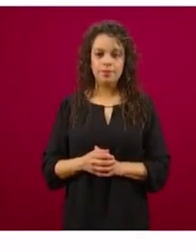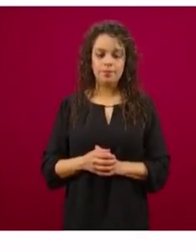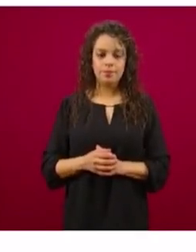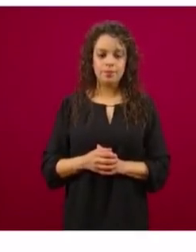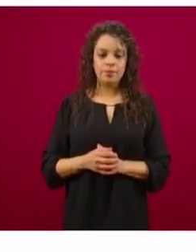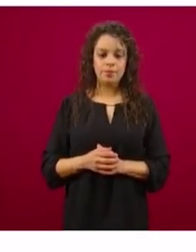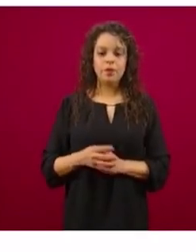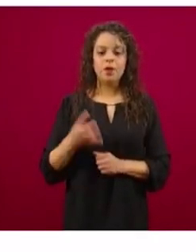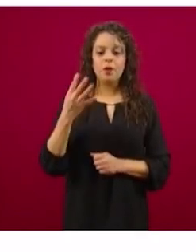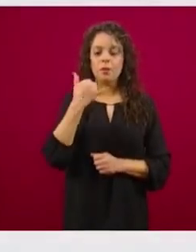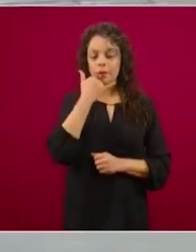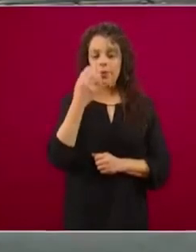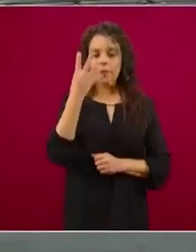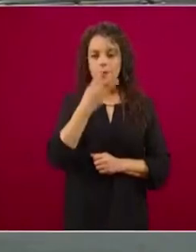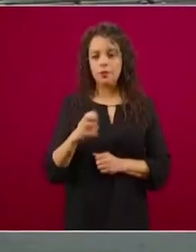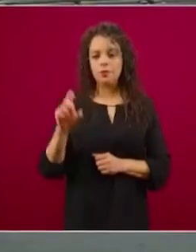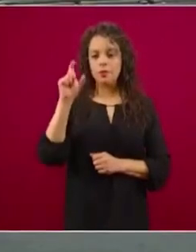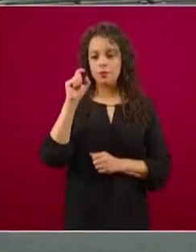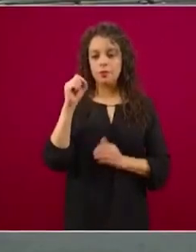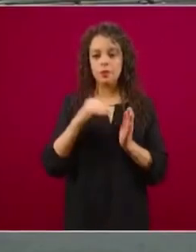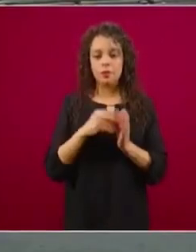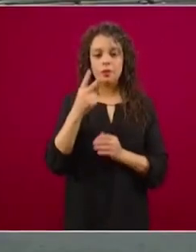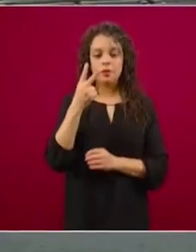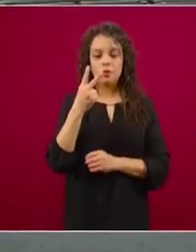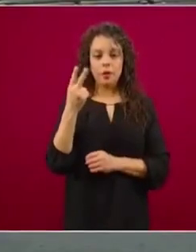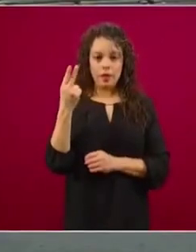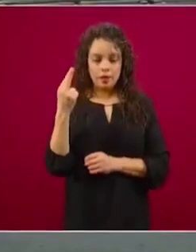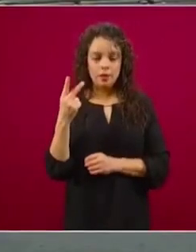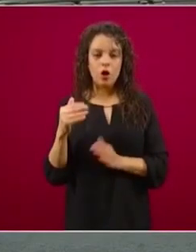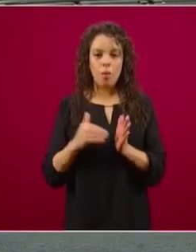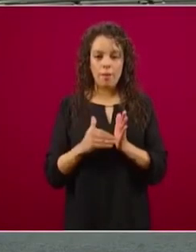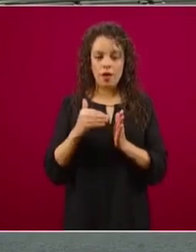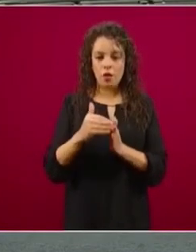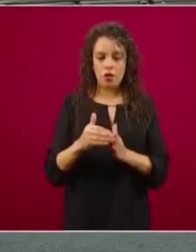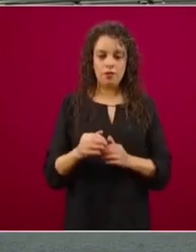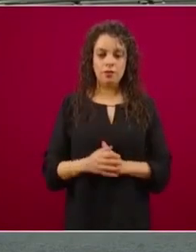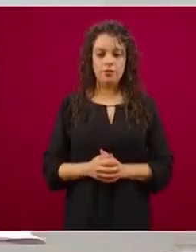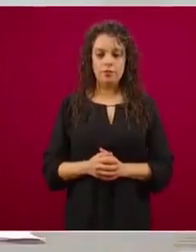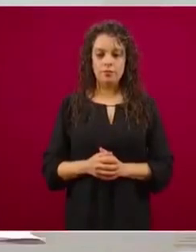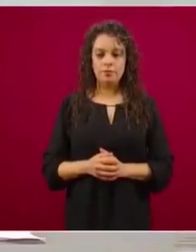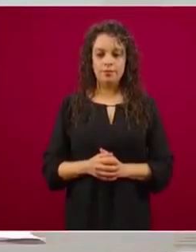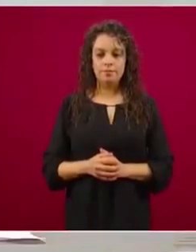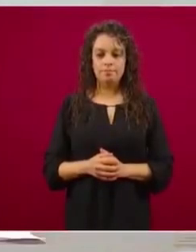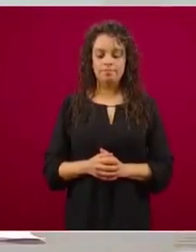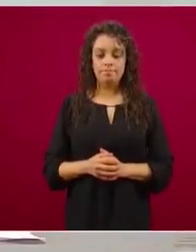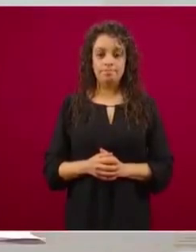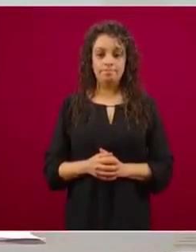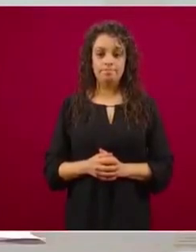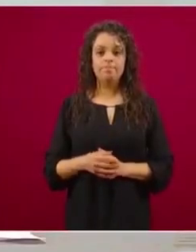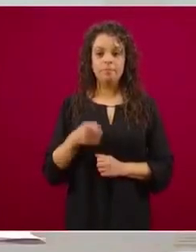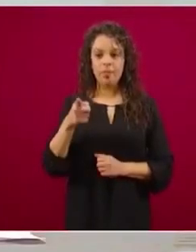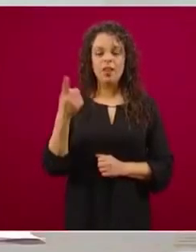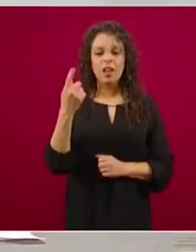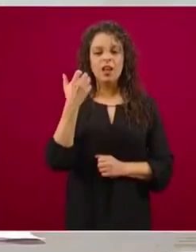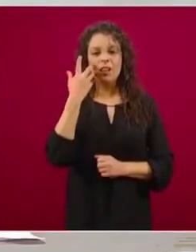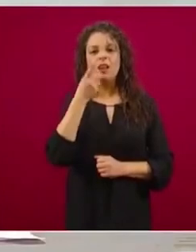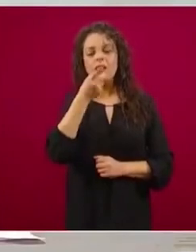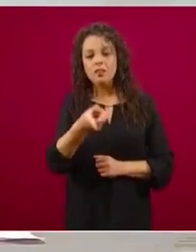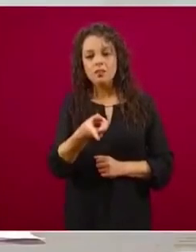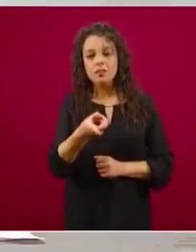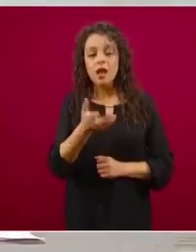420 millones 25 mil pesos. ¿Esto qué quiere decir? Quiere decir que ya iniciamos la dispersión de recursos